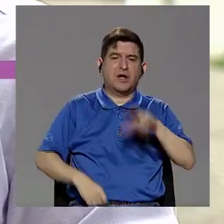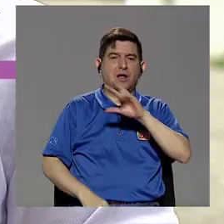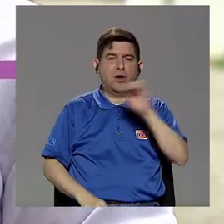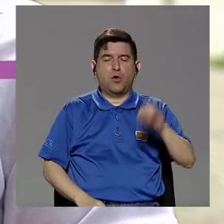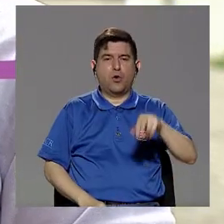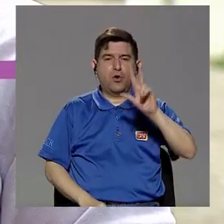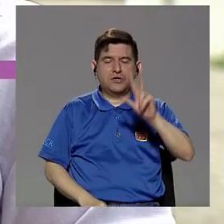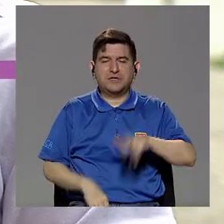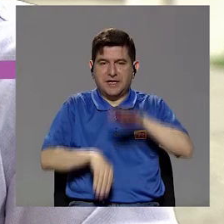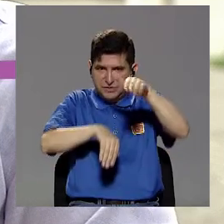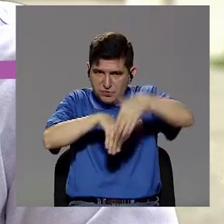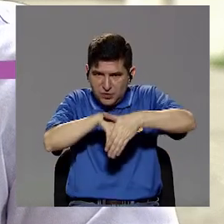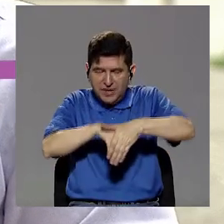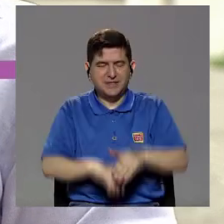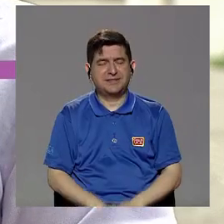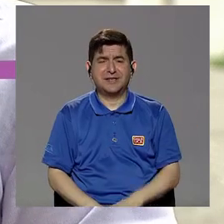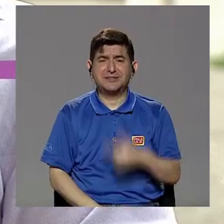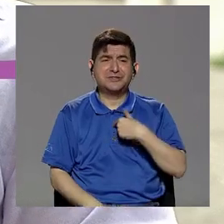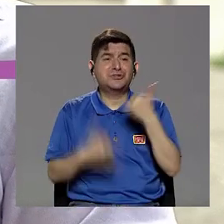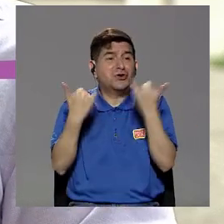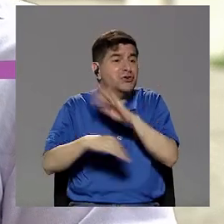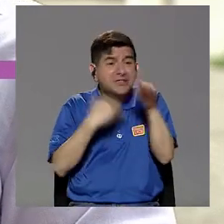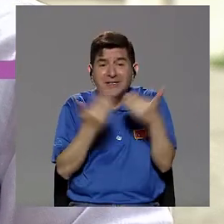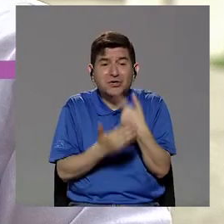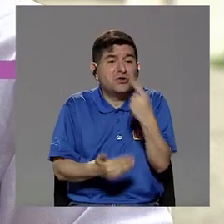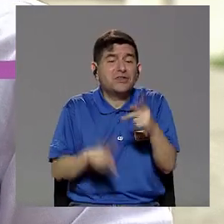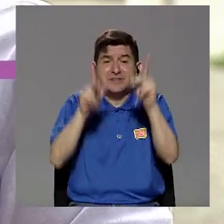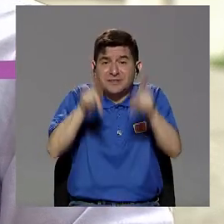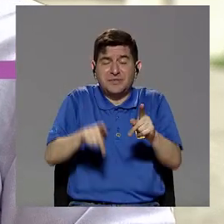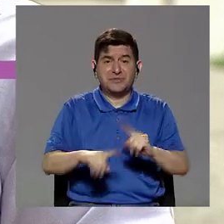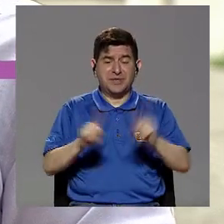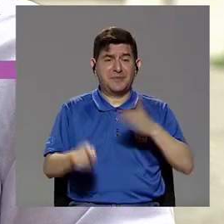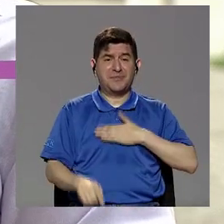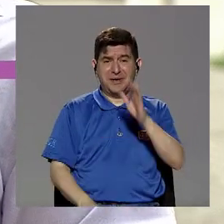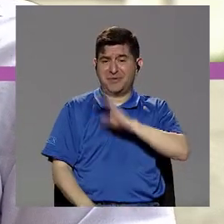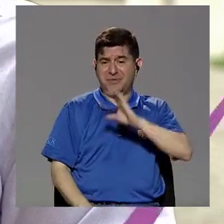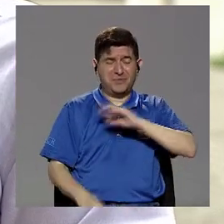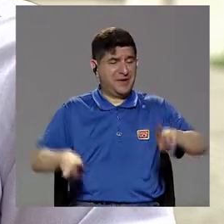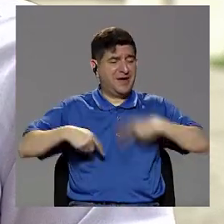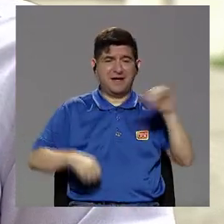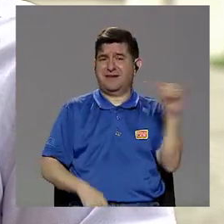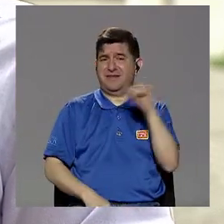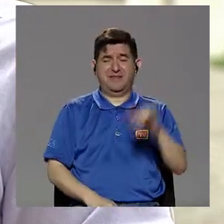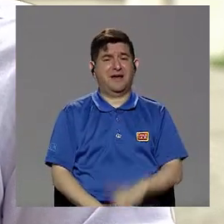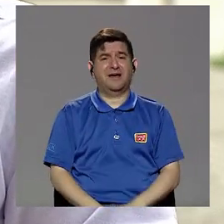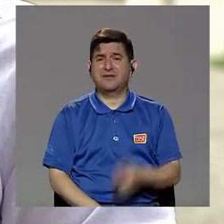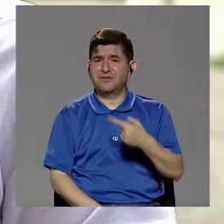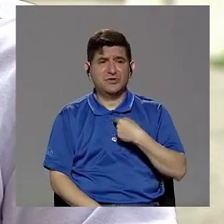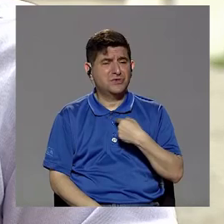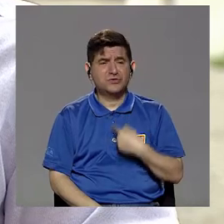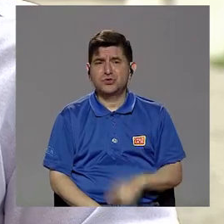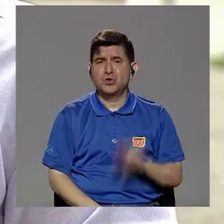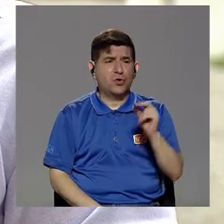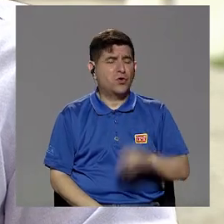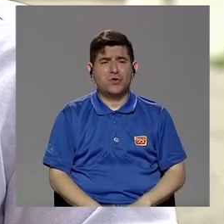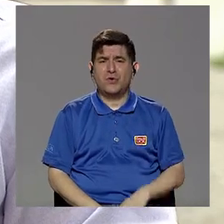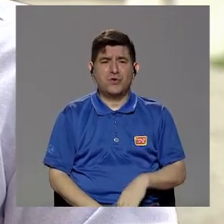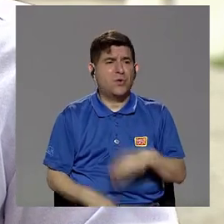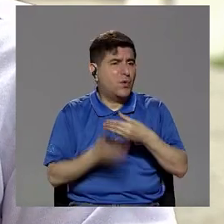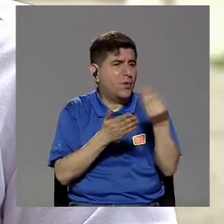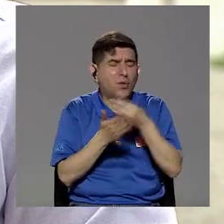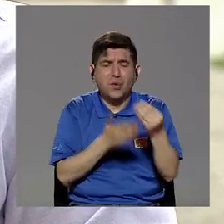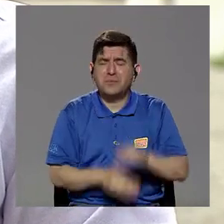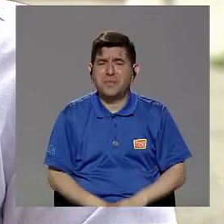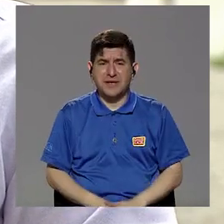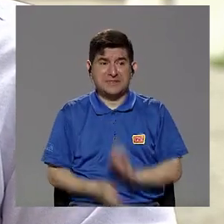diarias, etcétera, y ella se siente mal. Ya le dice, bueno, vea, doctor, yo hice ya todo, pero mi calidad de vida no es la misma, no salgo a hacer mandados,